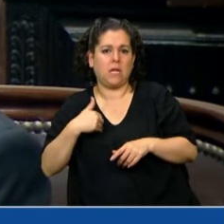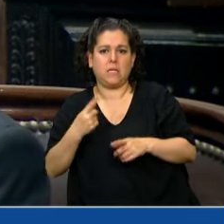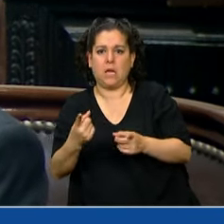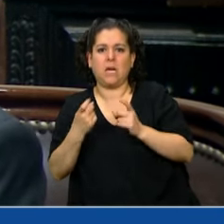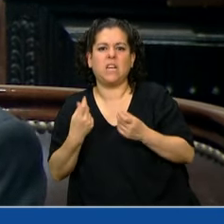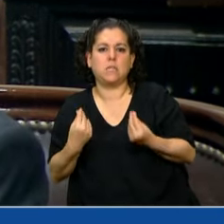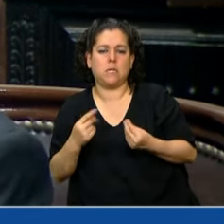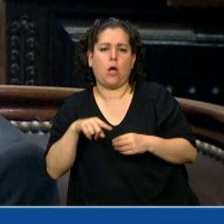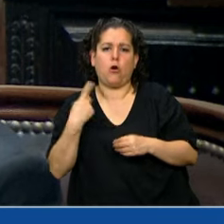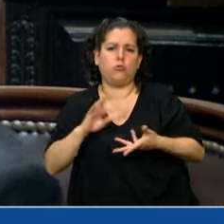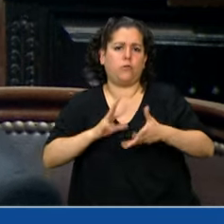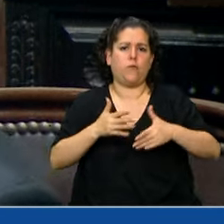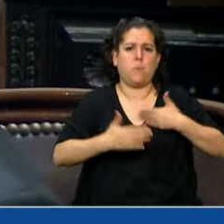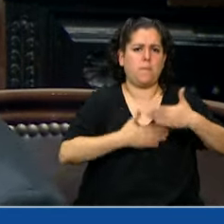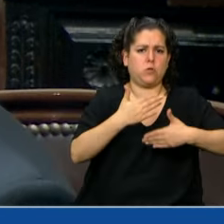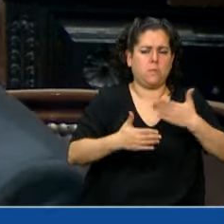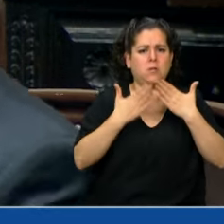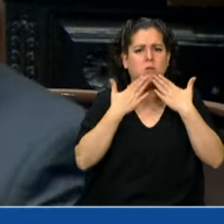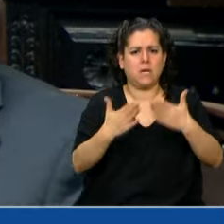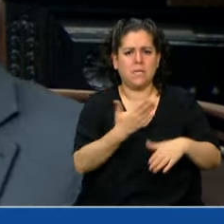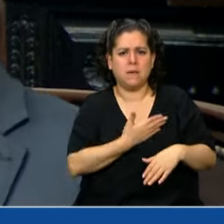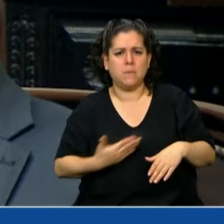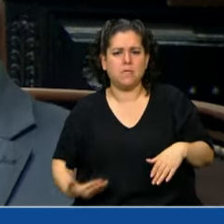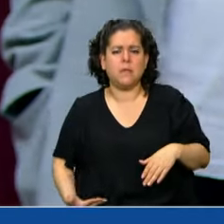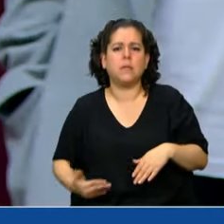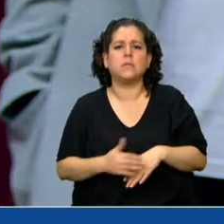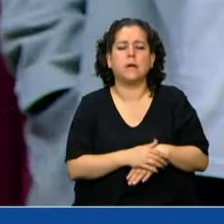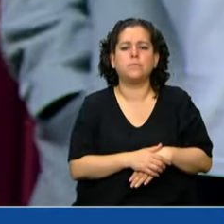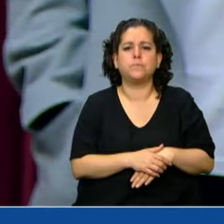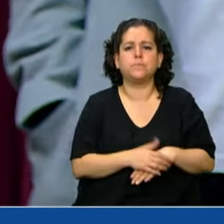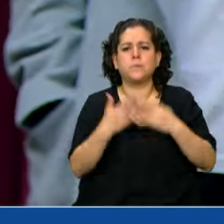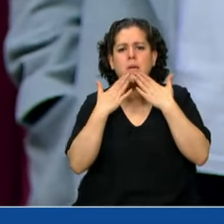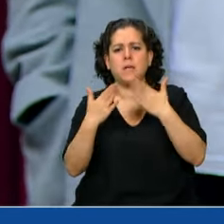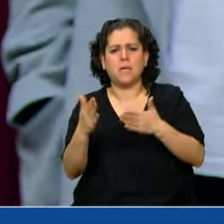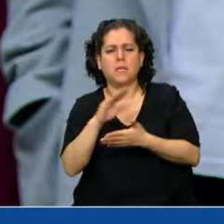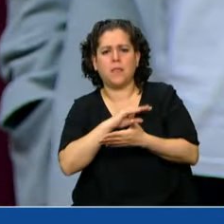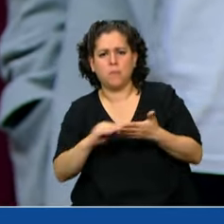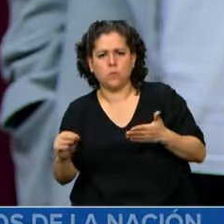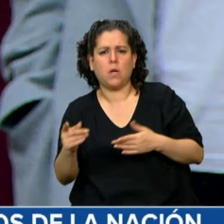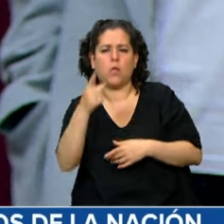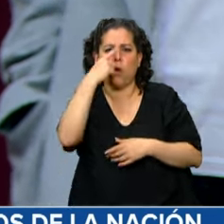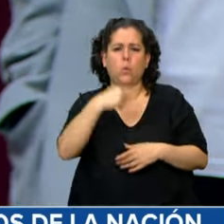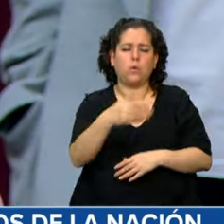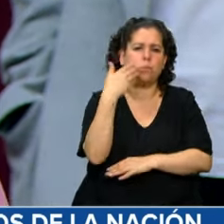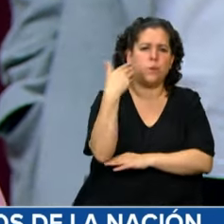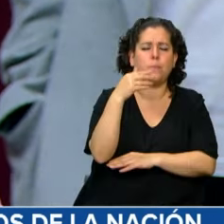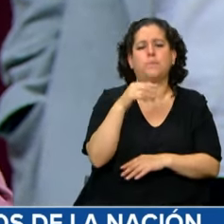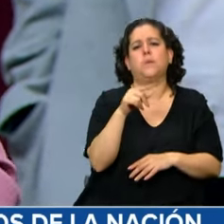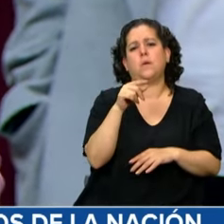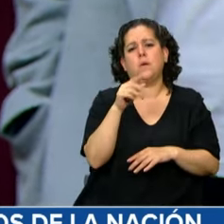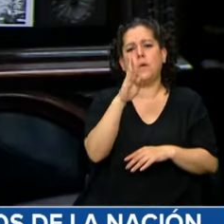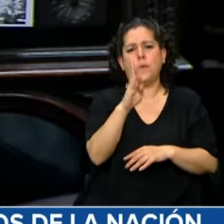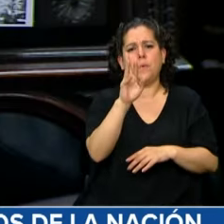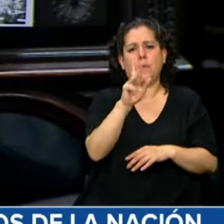otro procedimiento gracias señora presidenta Gracias diputado mans la última oradora la diputada Mara